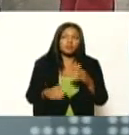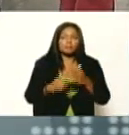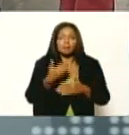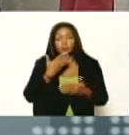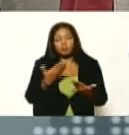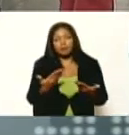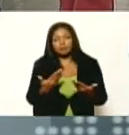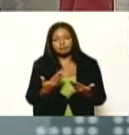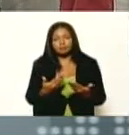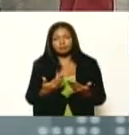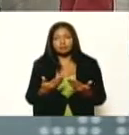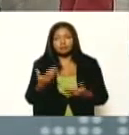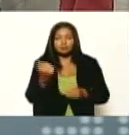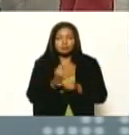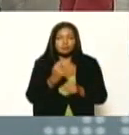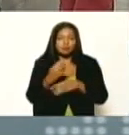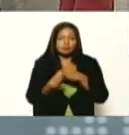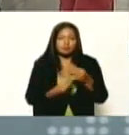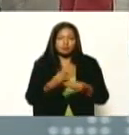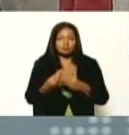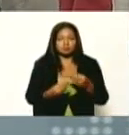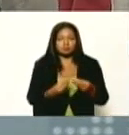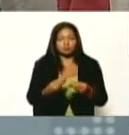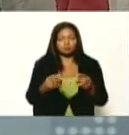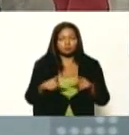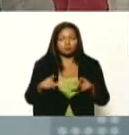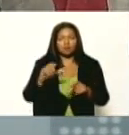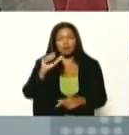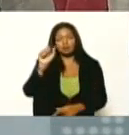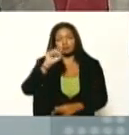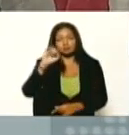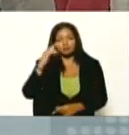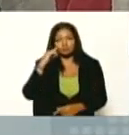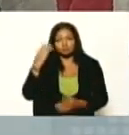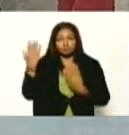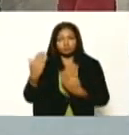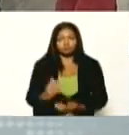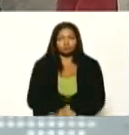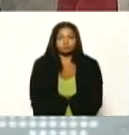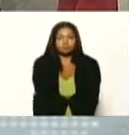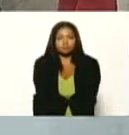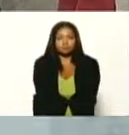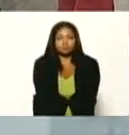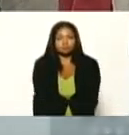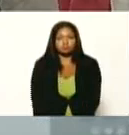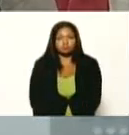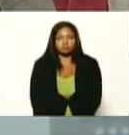pueden agregar de este trabajo que están haciendo desde la CIT? Adelante.